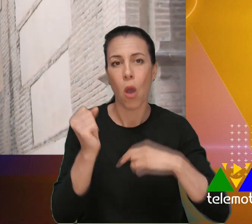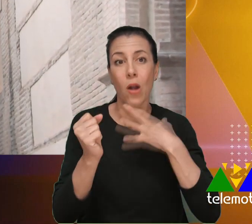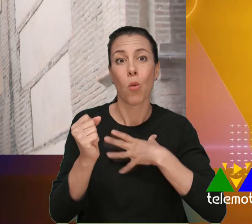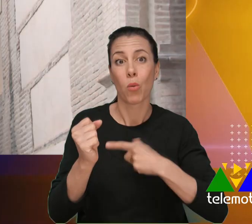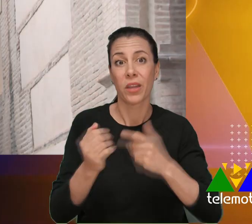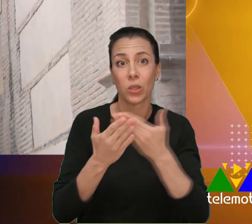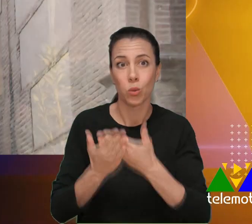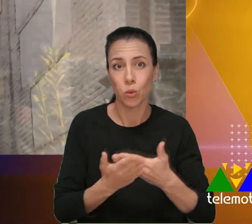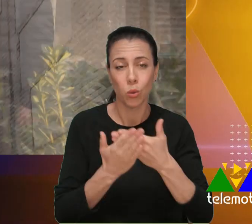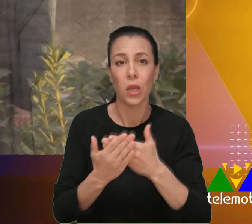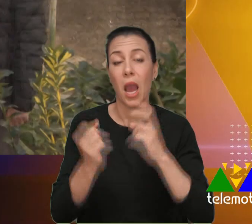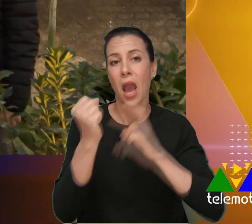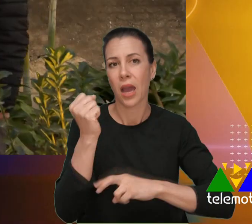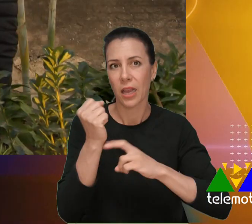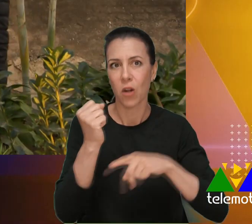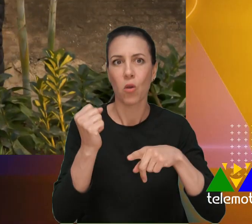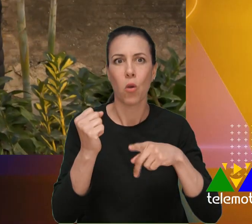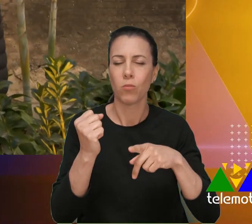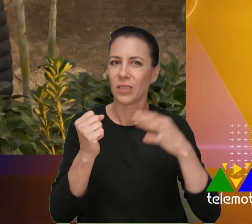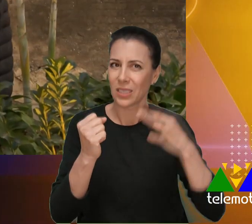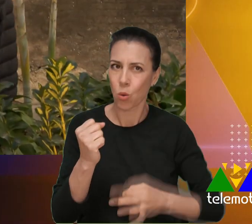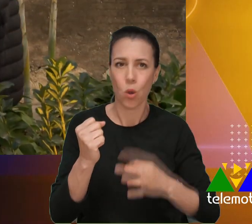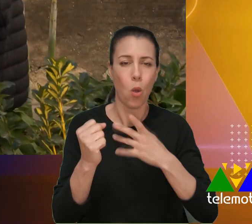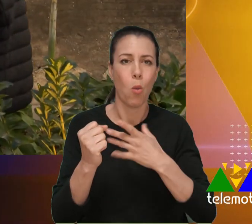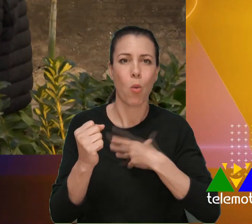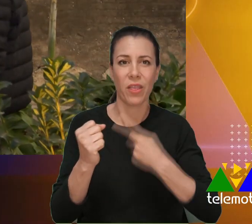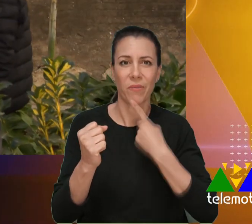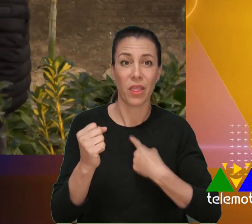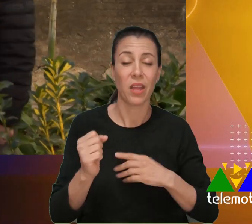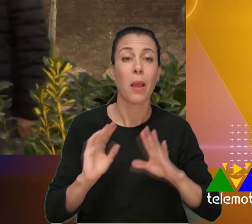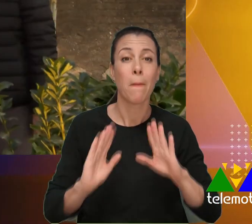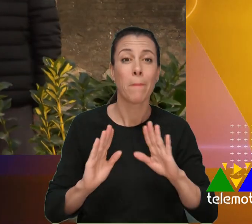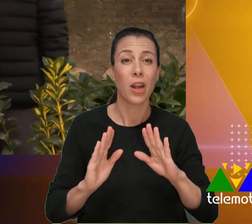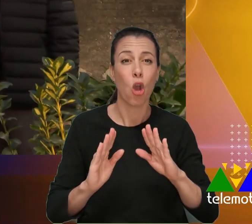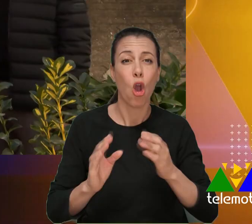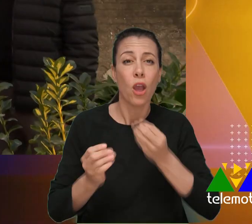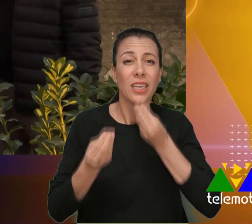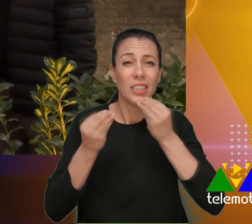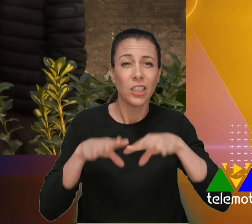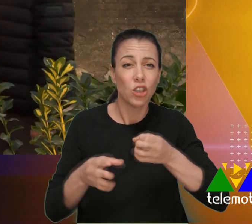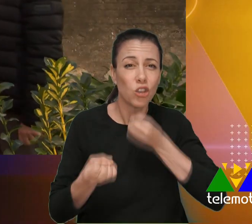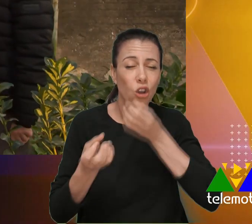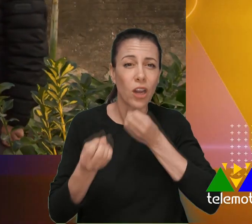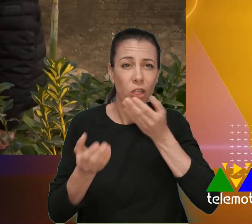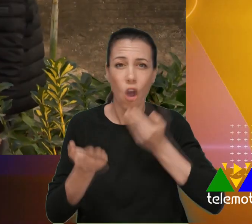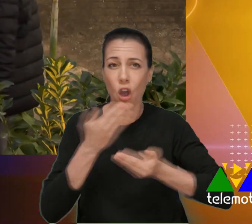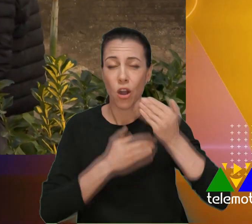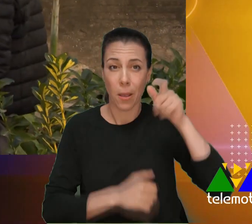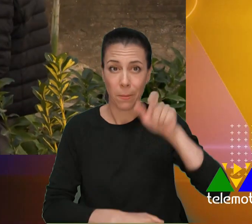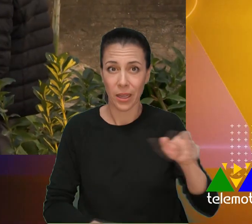estudiarse, los arqueólogos deben tener la última palabra. Cronistas antiguos de Motril contaban